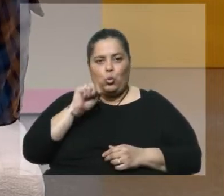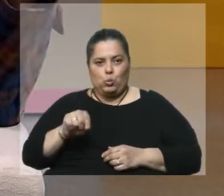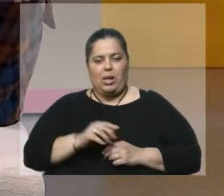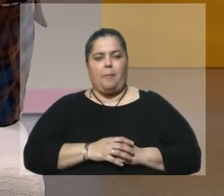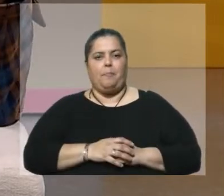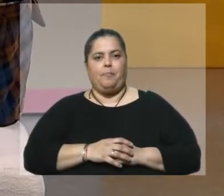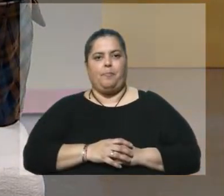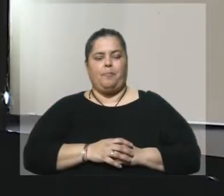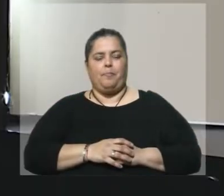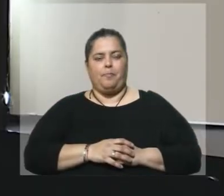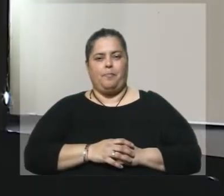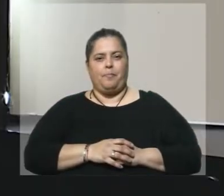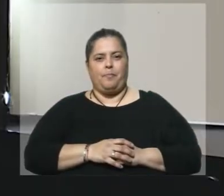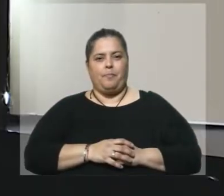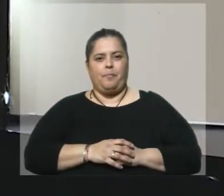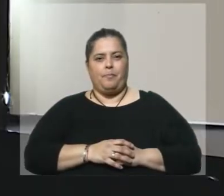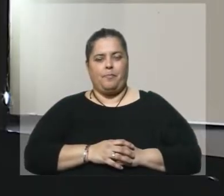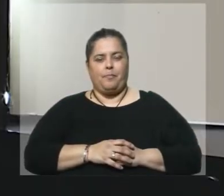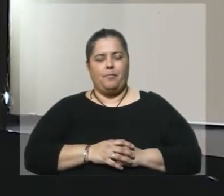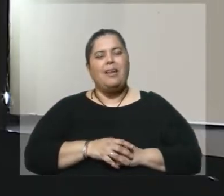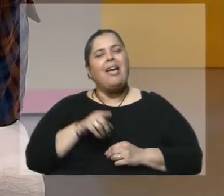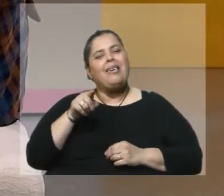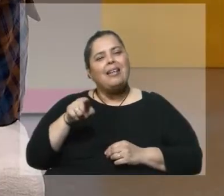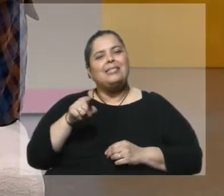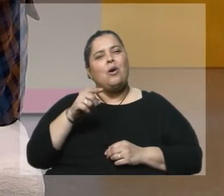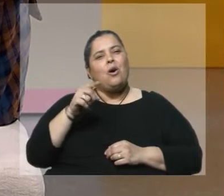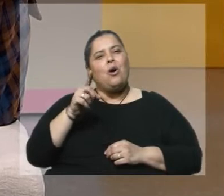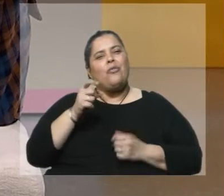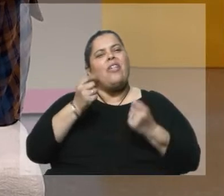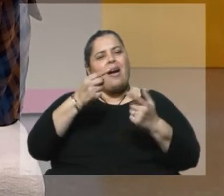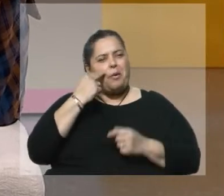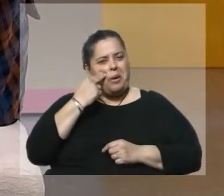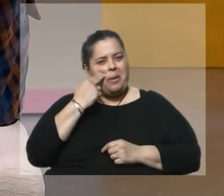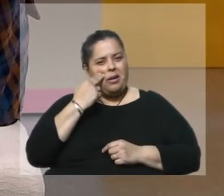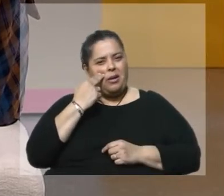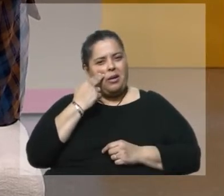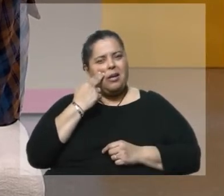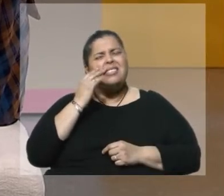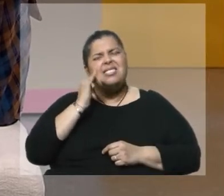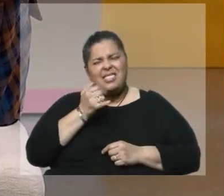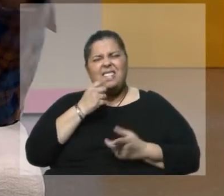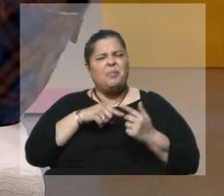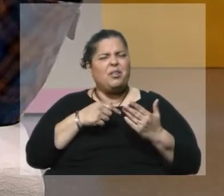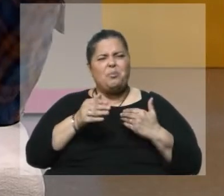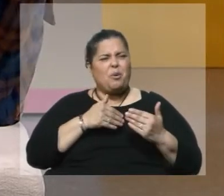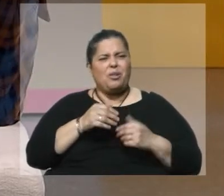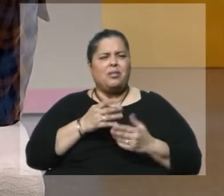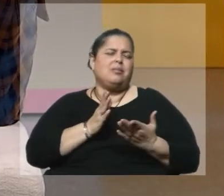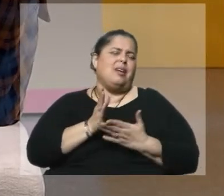el código. ¿No te ha producido contratiempos eso? Sí, pero las llevo, las voy llevando. ¿Contratiempo